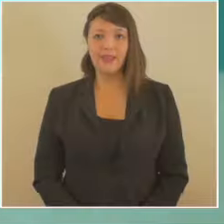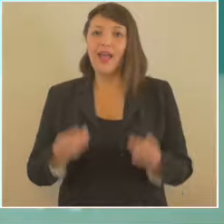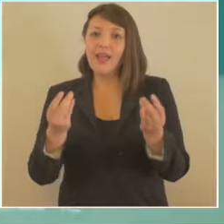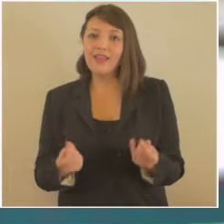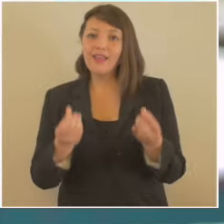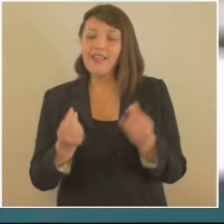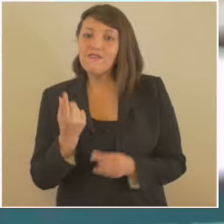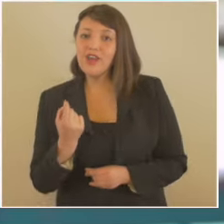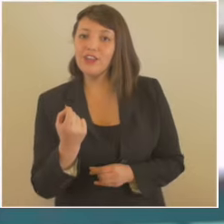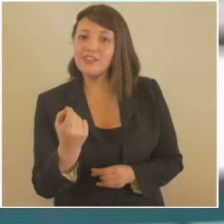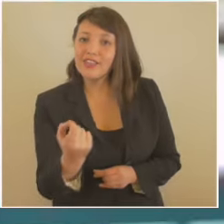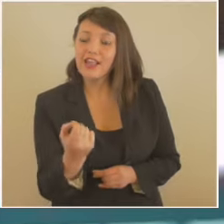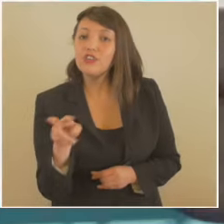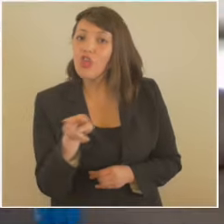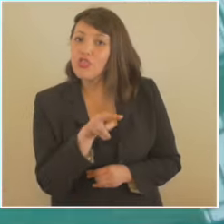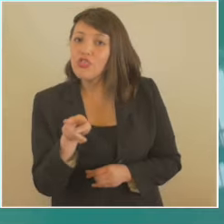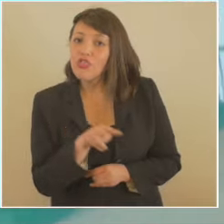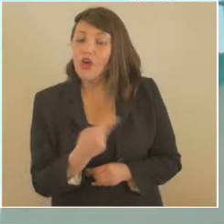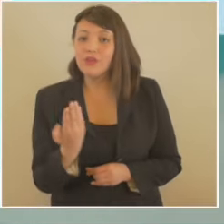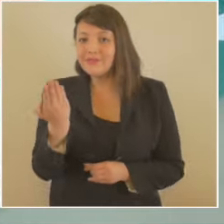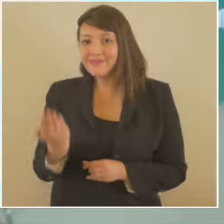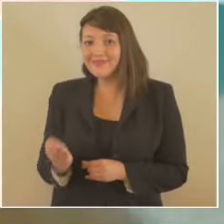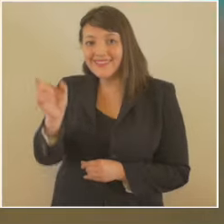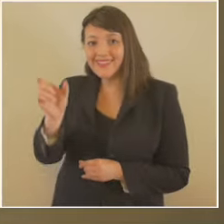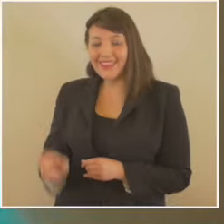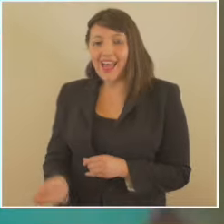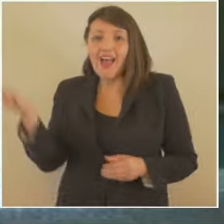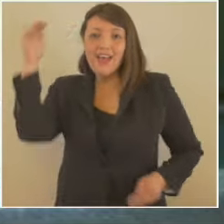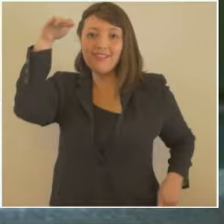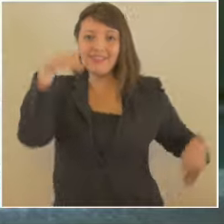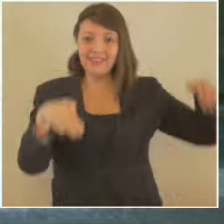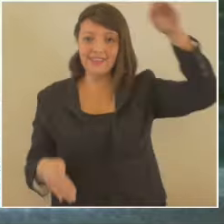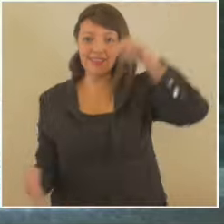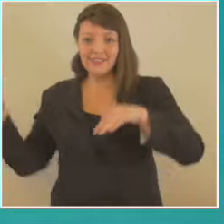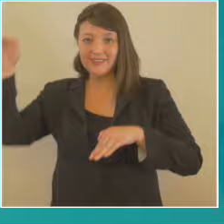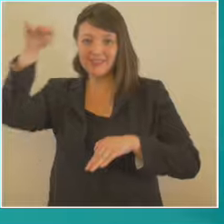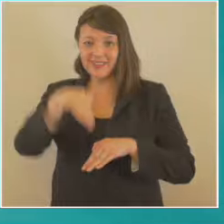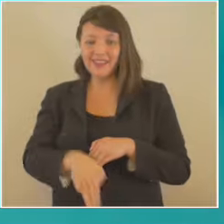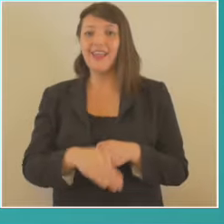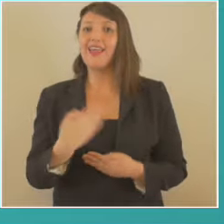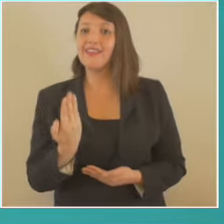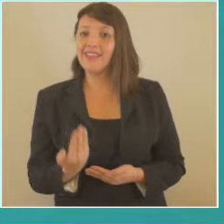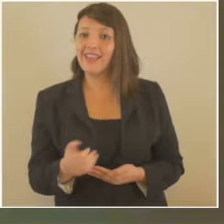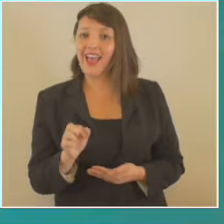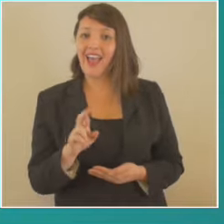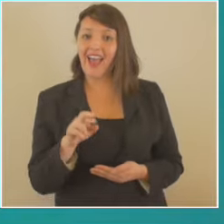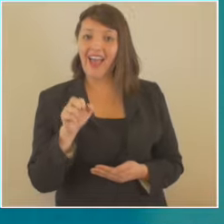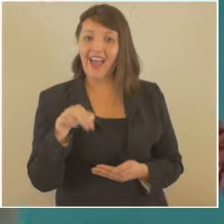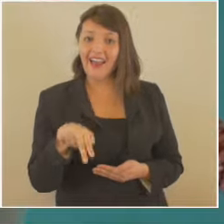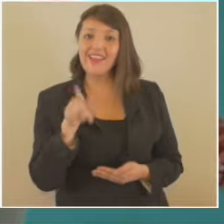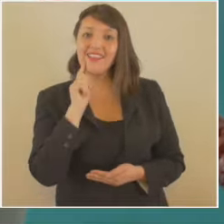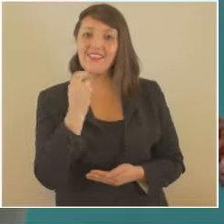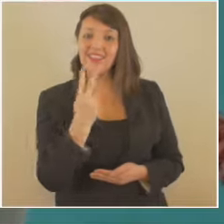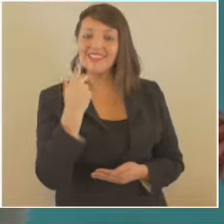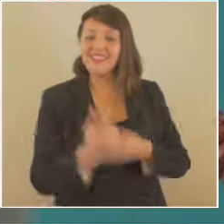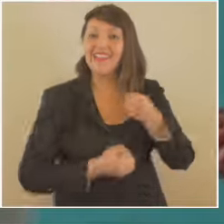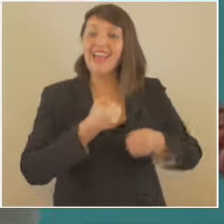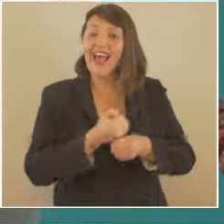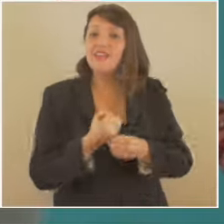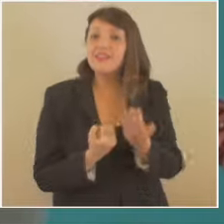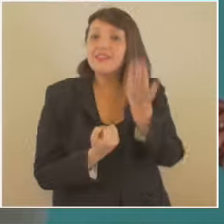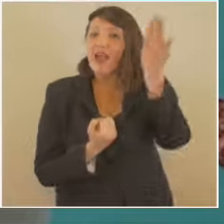Agilidad y velocidad, dos cualidades que puso a prueba. Apenas tomó contacto con el agua. Eduardo Arán tiene 27 años y hace 20 que